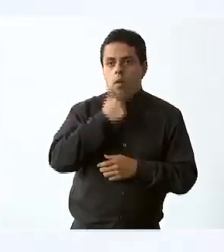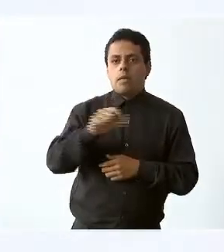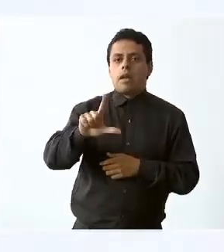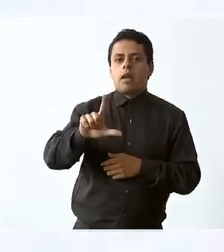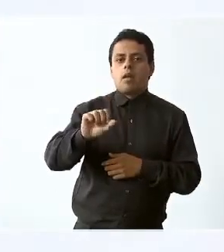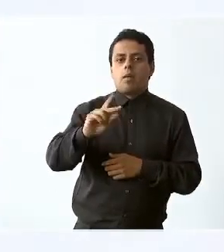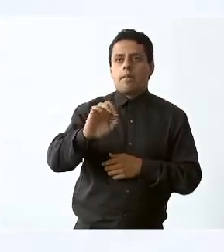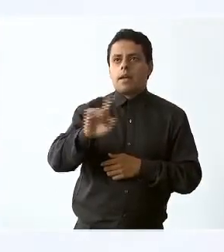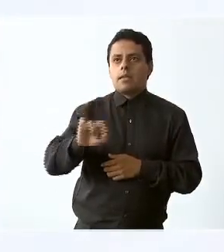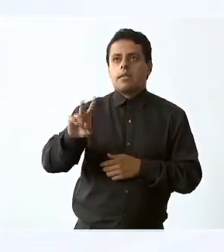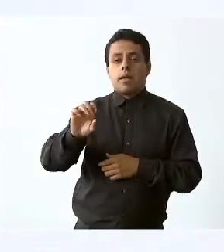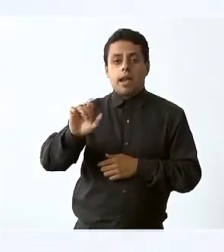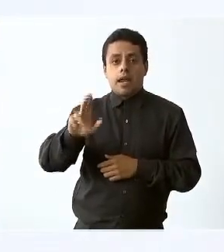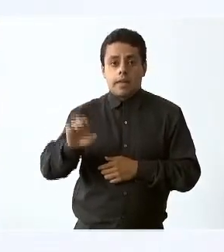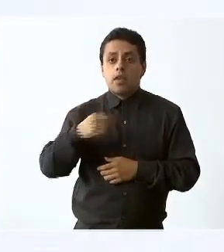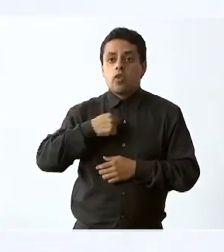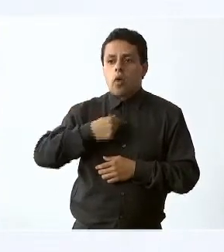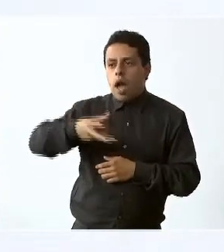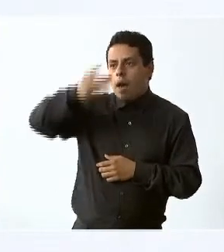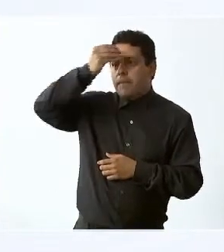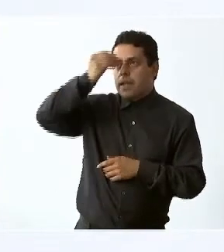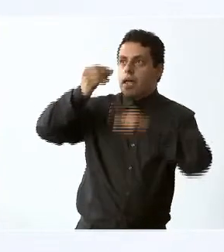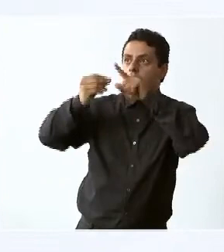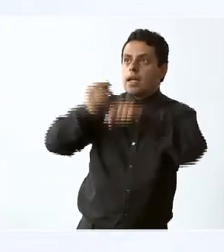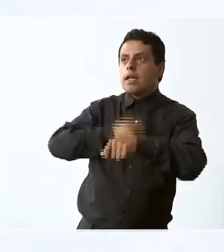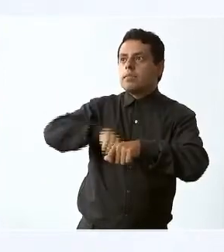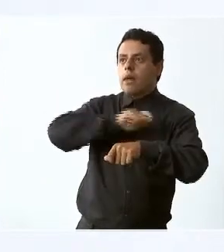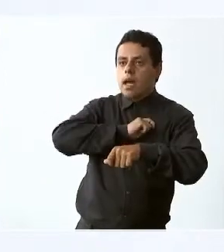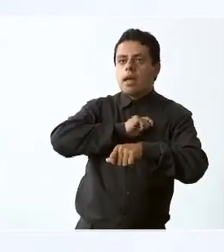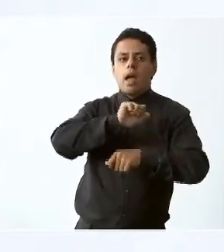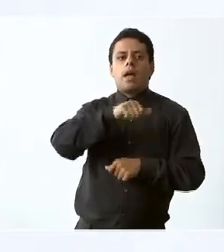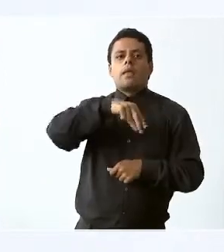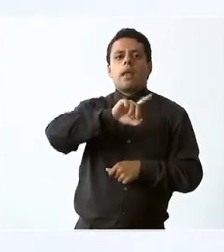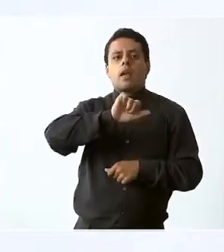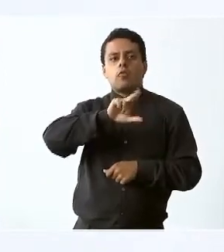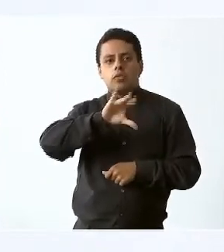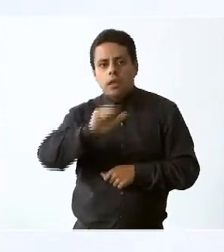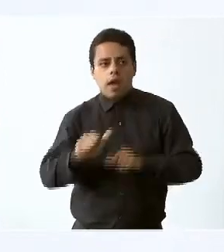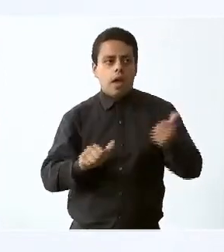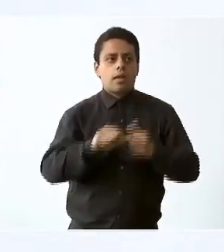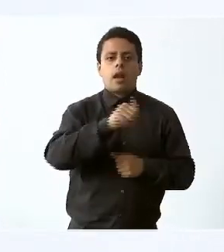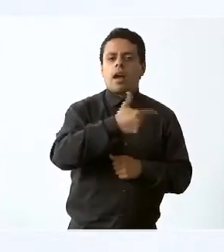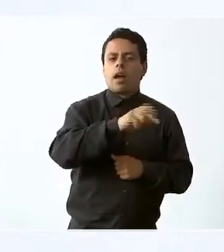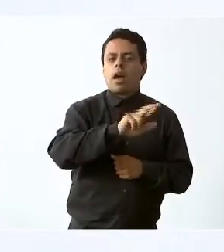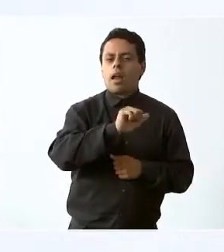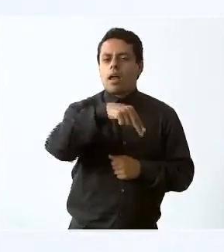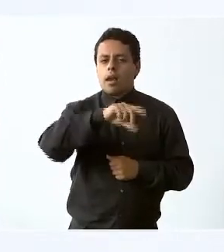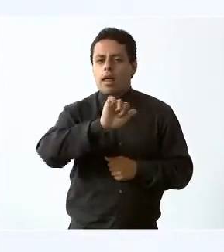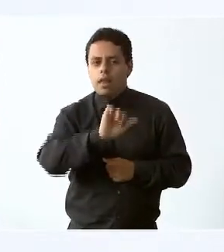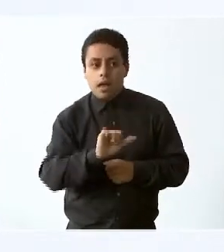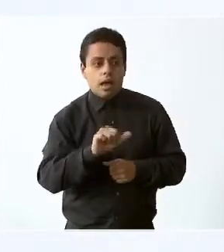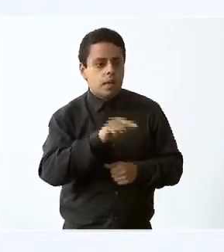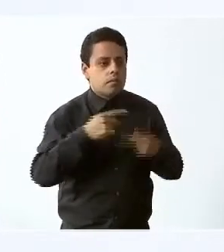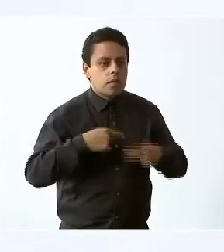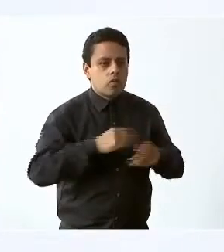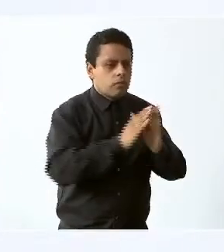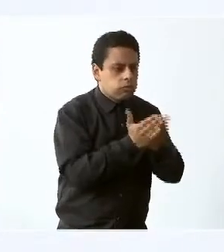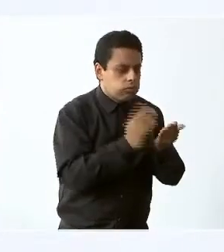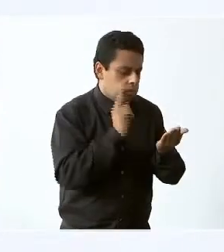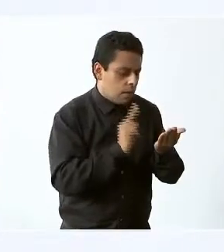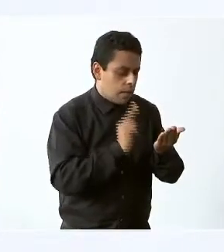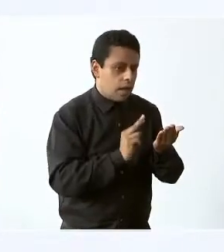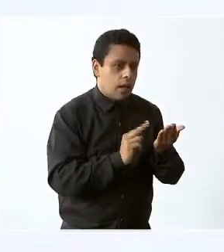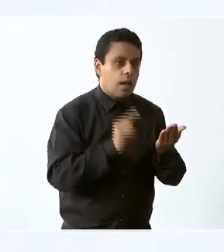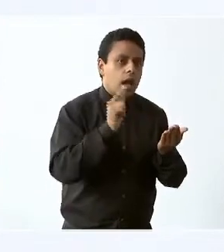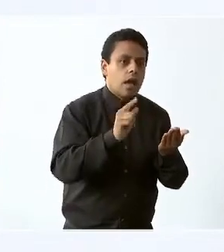he recibido yo desde Andalucía, desde Granada, como una herencia común en la que conviven Rosalía